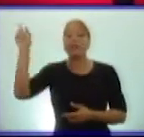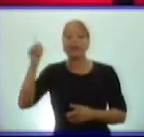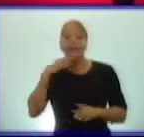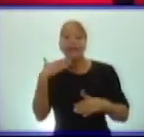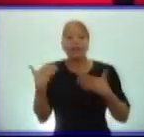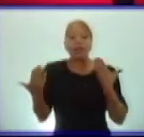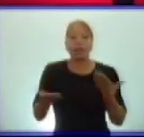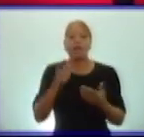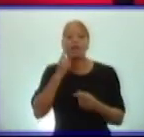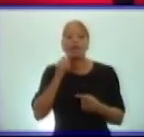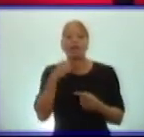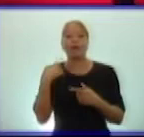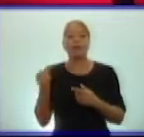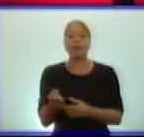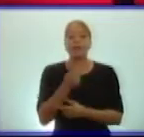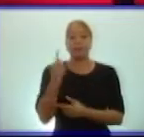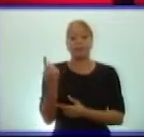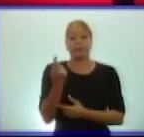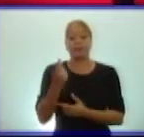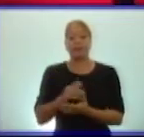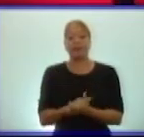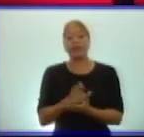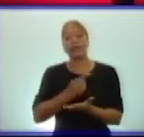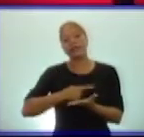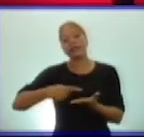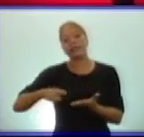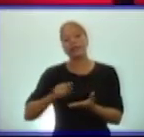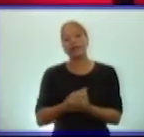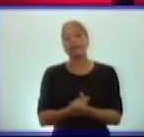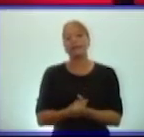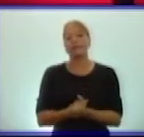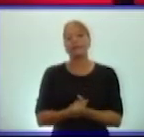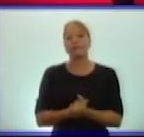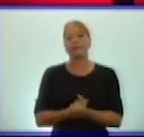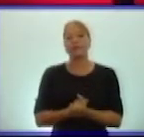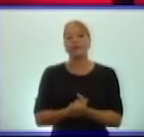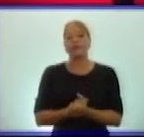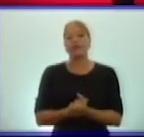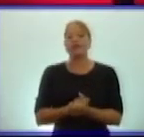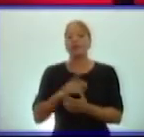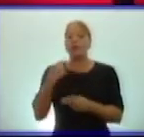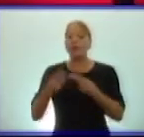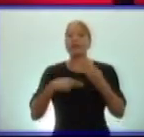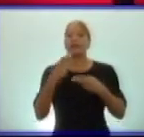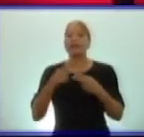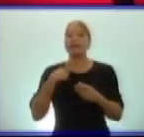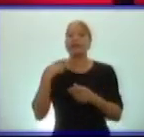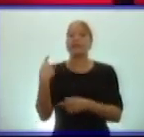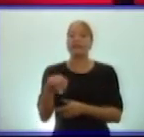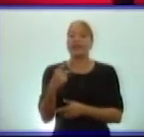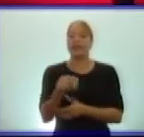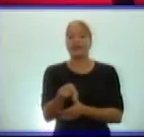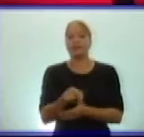lo fundamental que usted durante esta semana va a vencer a través de la realización de las actividades.